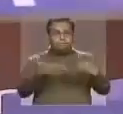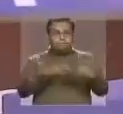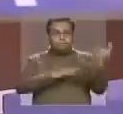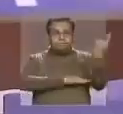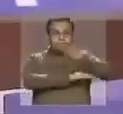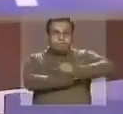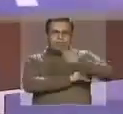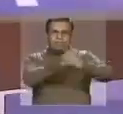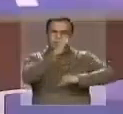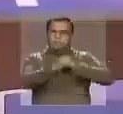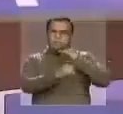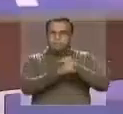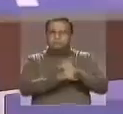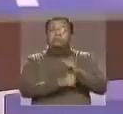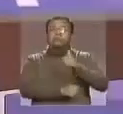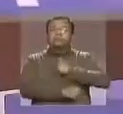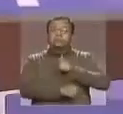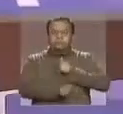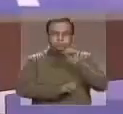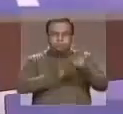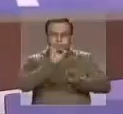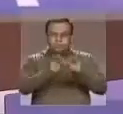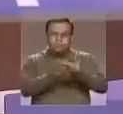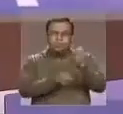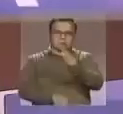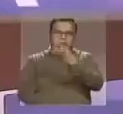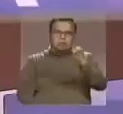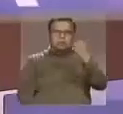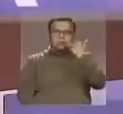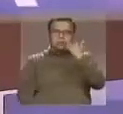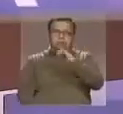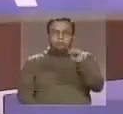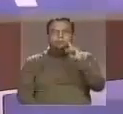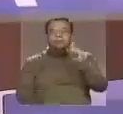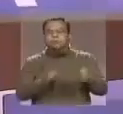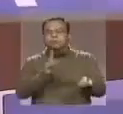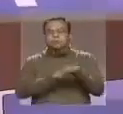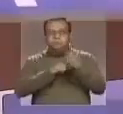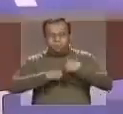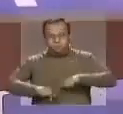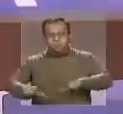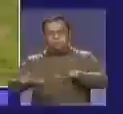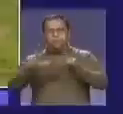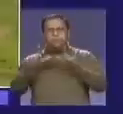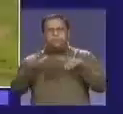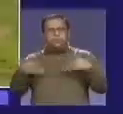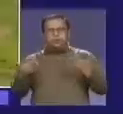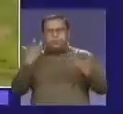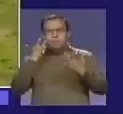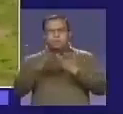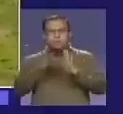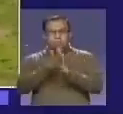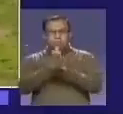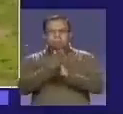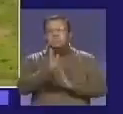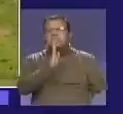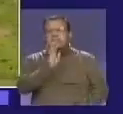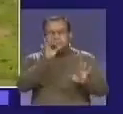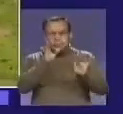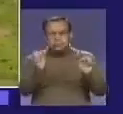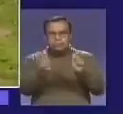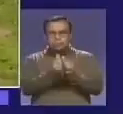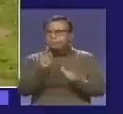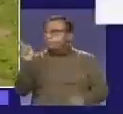Día Internacional del Autocuidado, más de 300 mujeres cumplieron el sueño de graduarse. Melissa, ¿cómo fue esa ceremonia y quiénes les